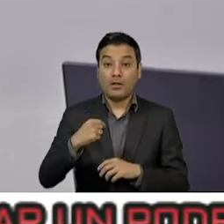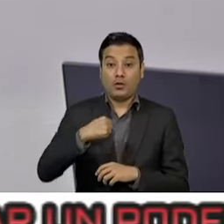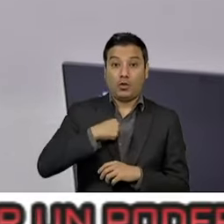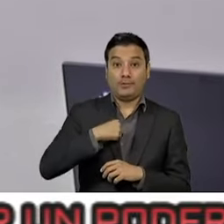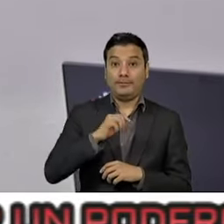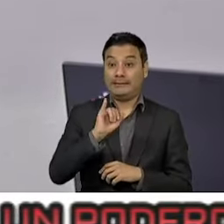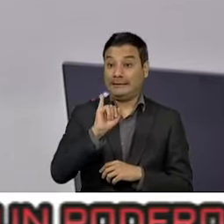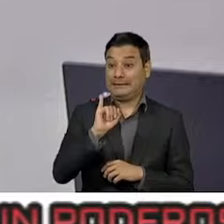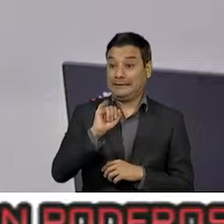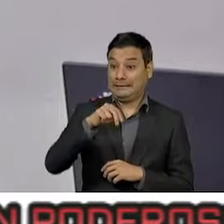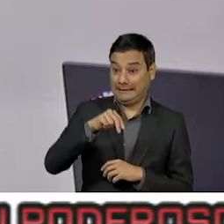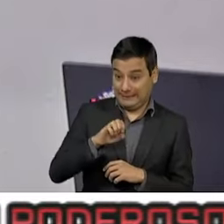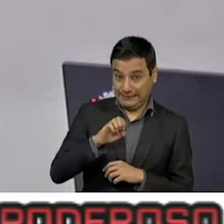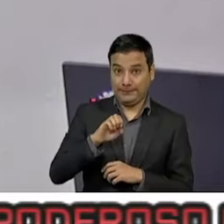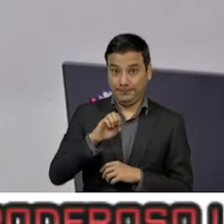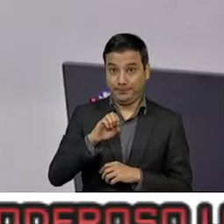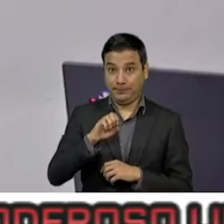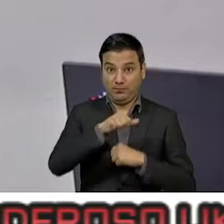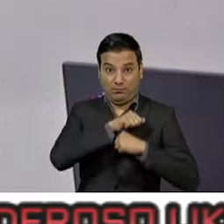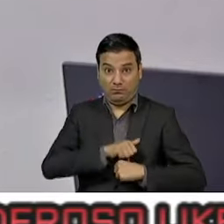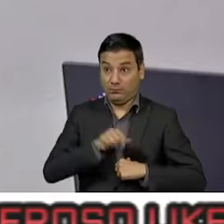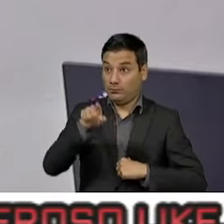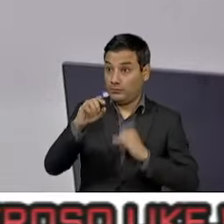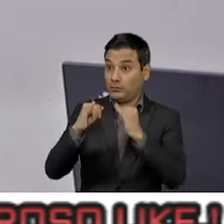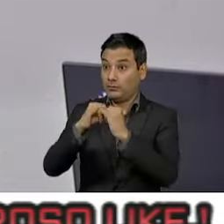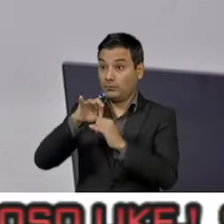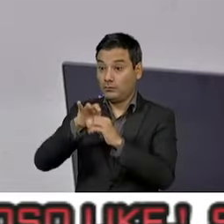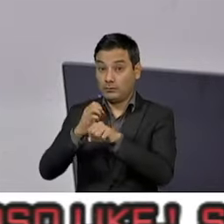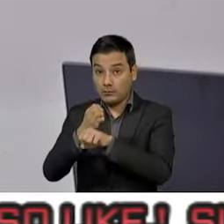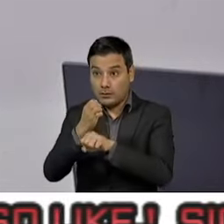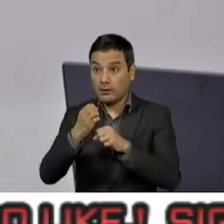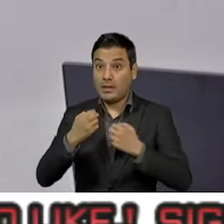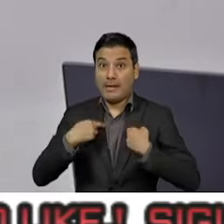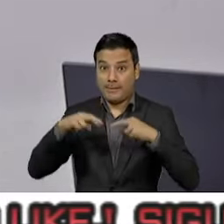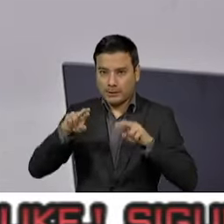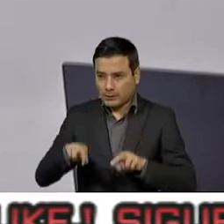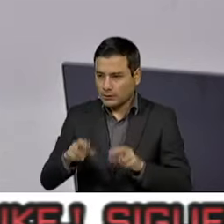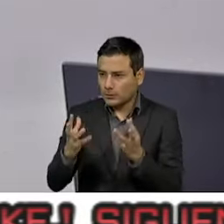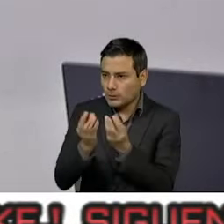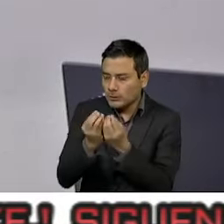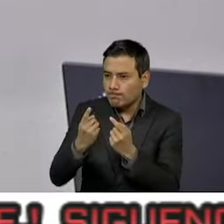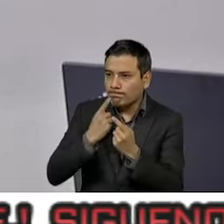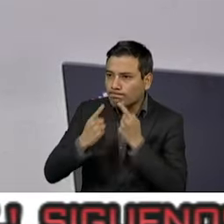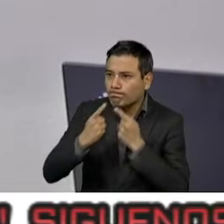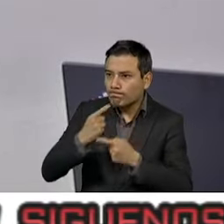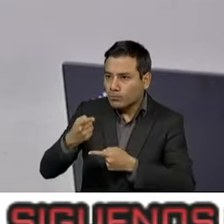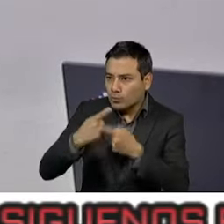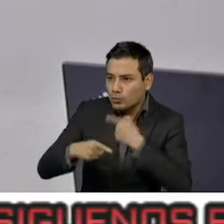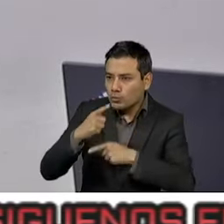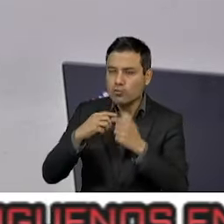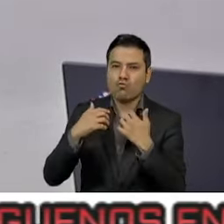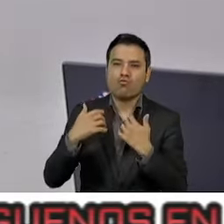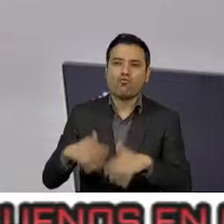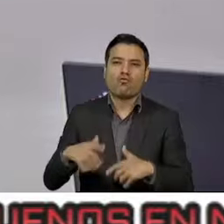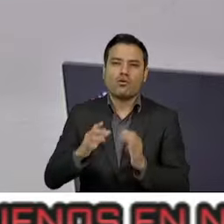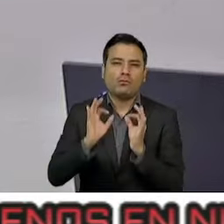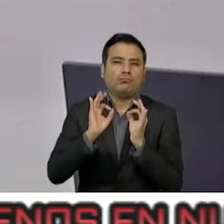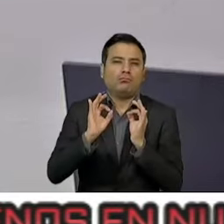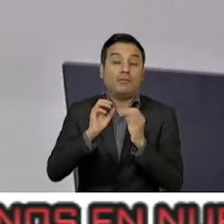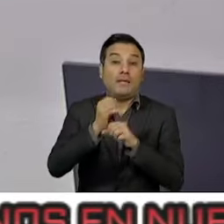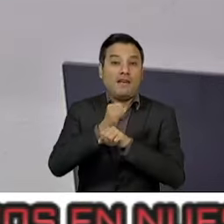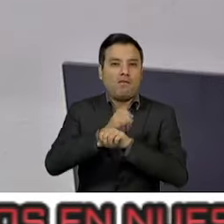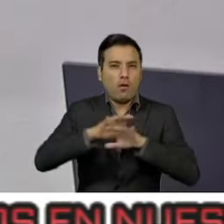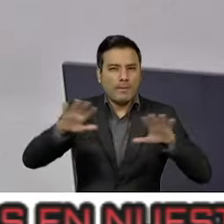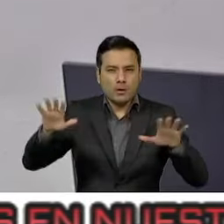a estas autoridades administrativas electorales. En estos acercamientos entre las presidencias, la información y el